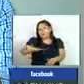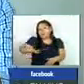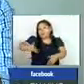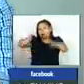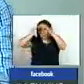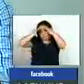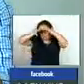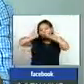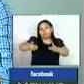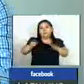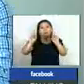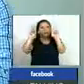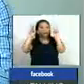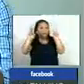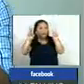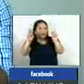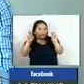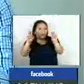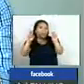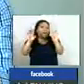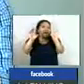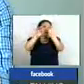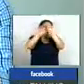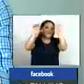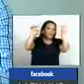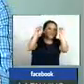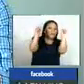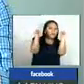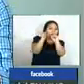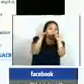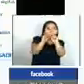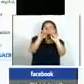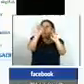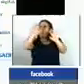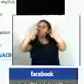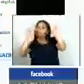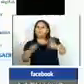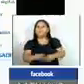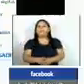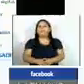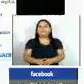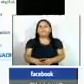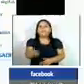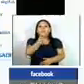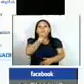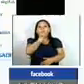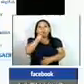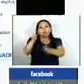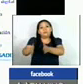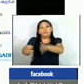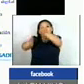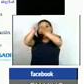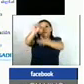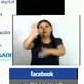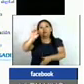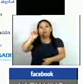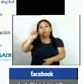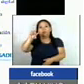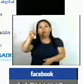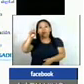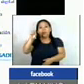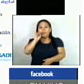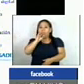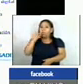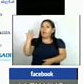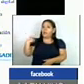lo relacionado a climatización y acondicionamiento de áreas. De acuerdo a datos de FUSADES, en 2019 las